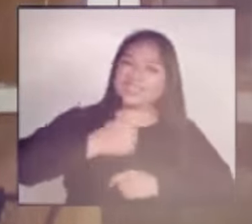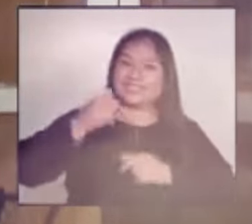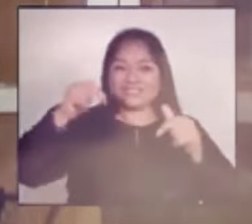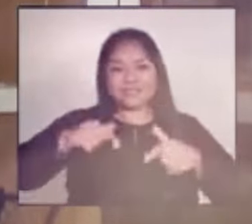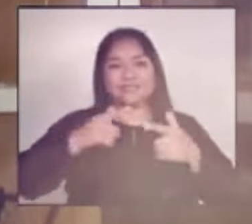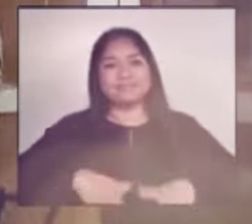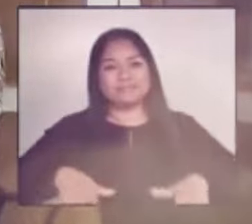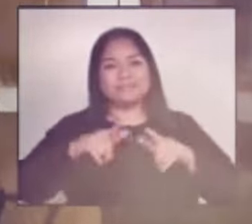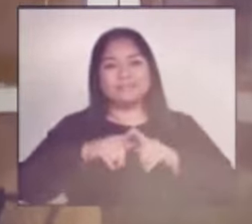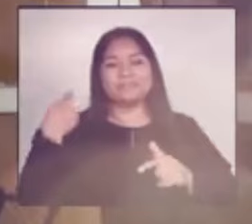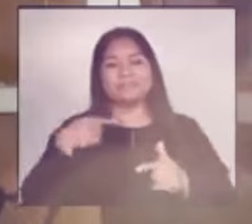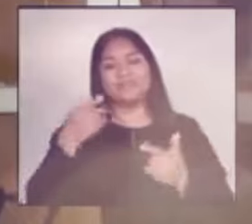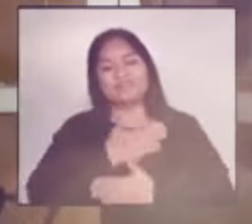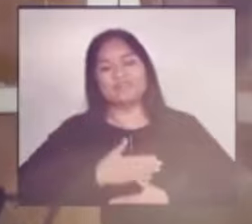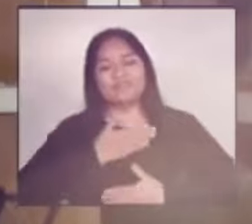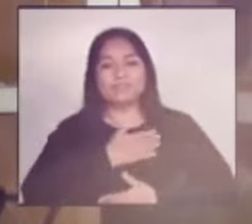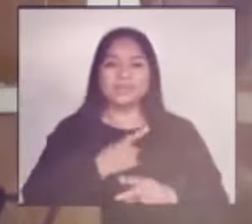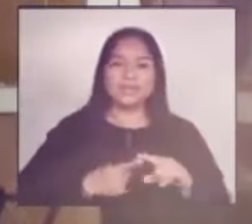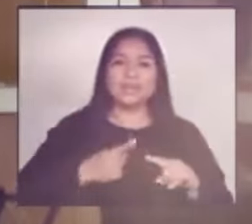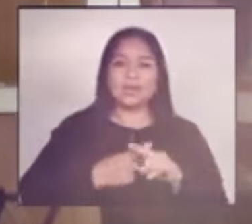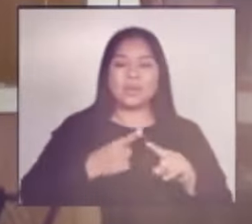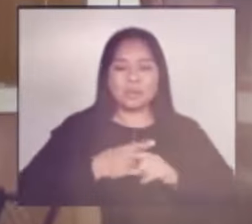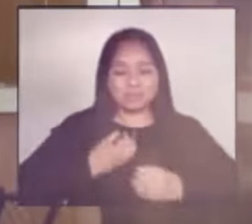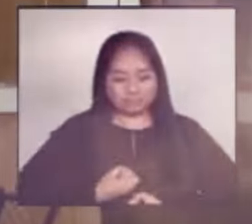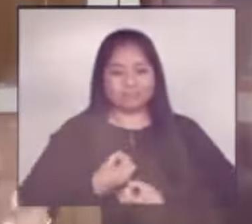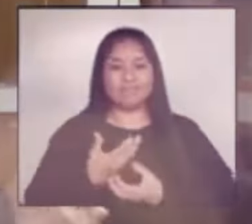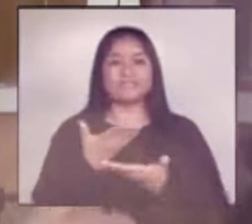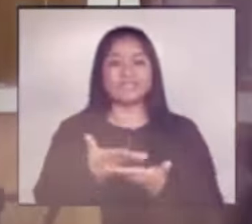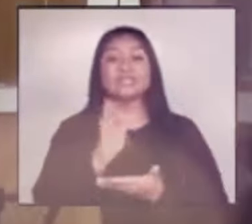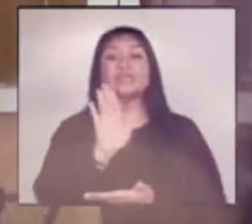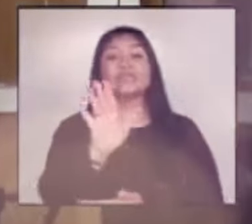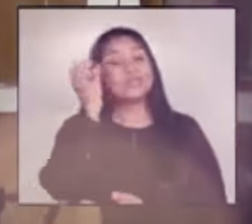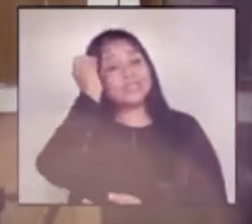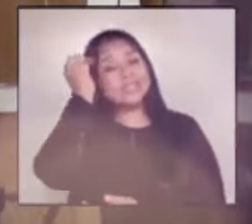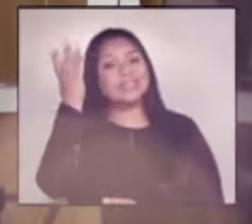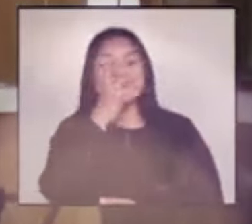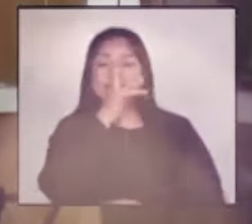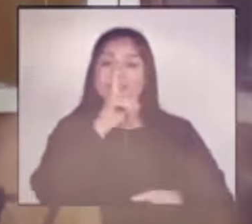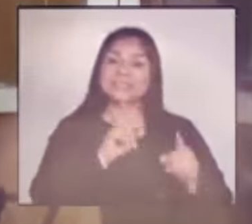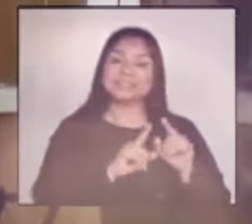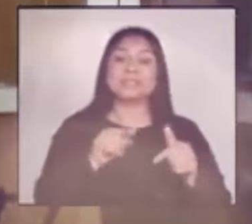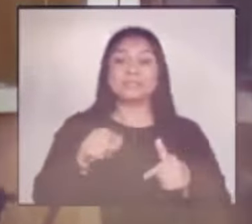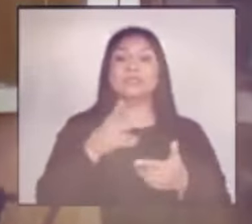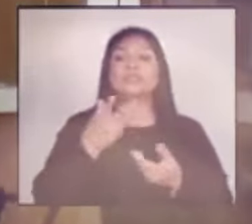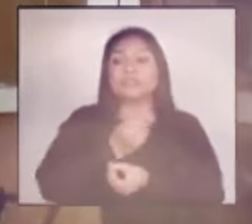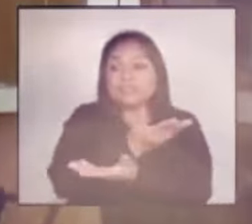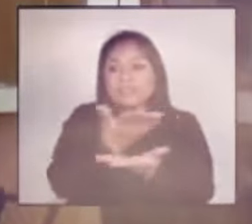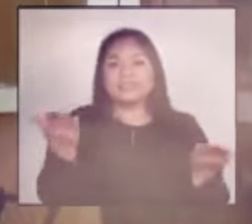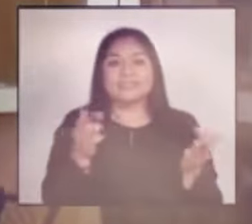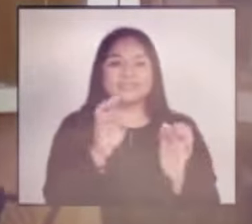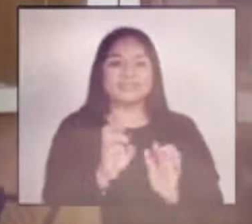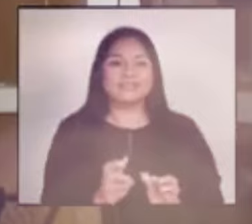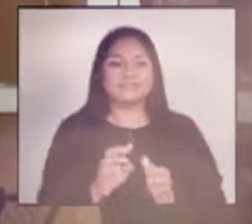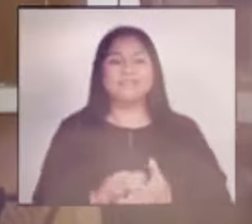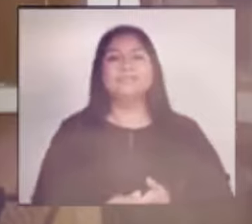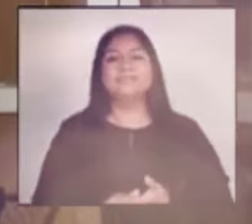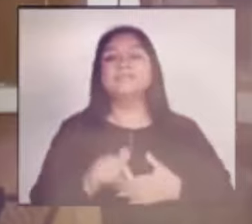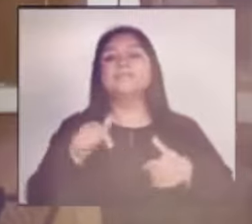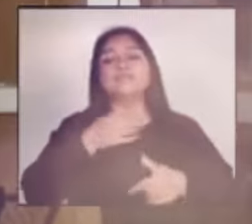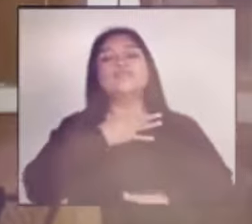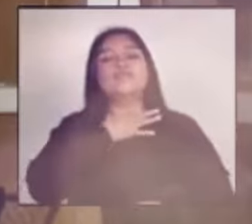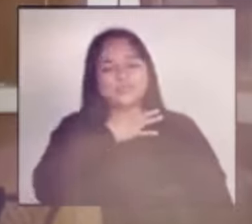espacio a compartir parte de sus talentos y competencias con el resto de la población es un